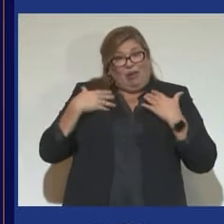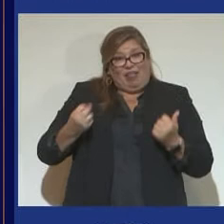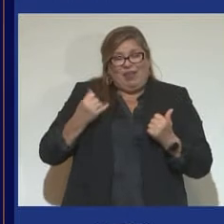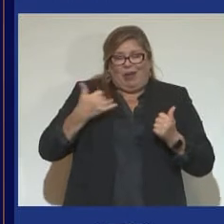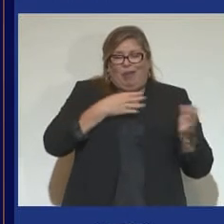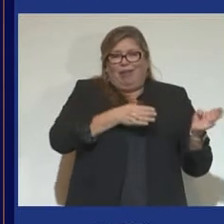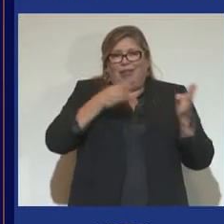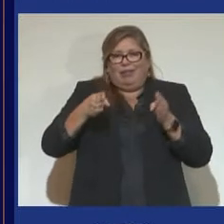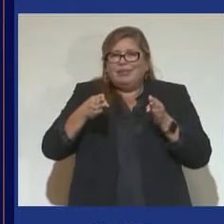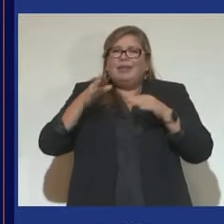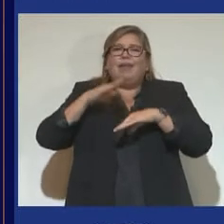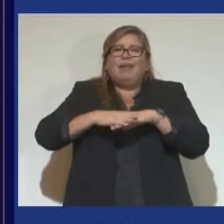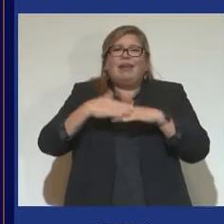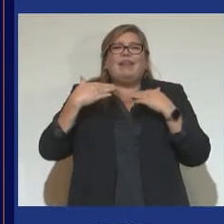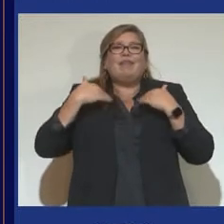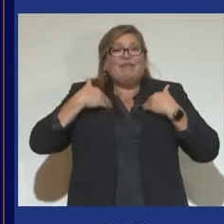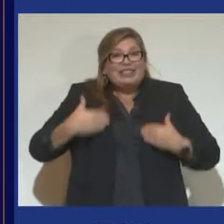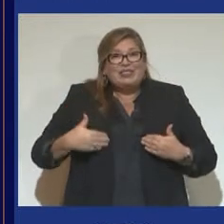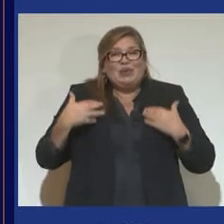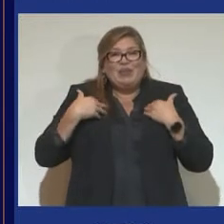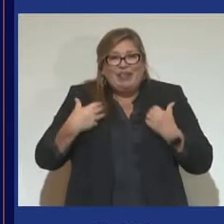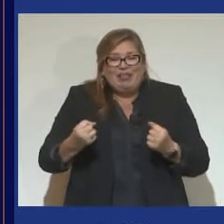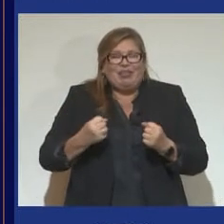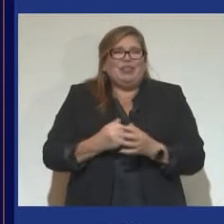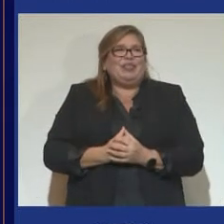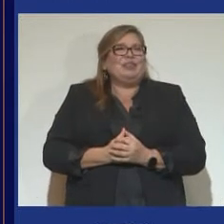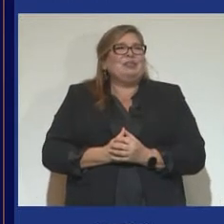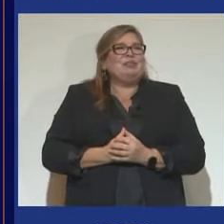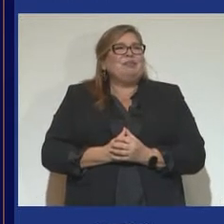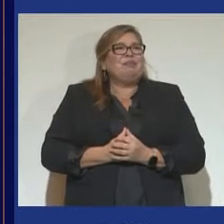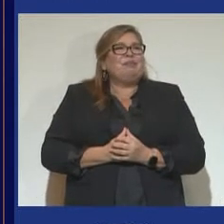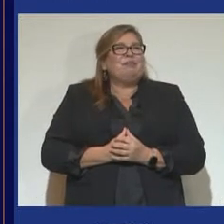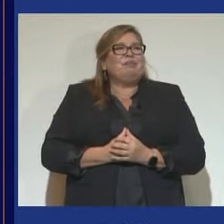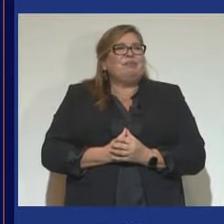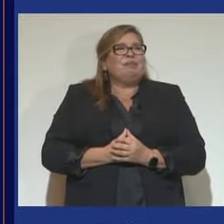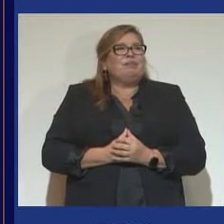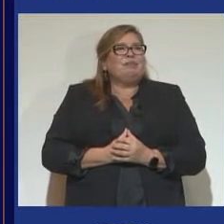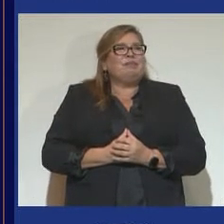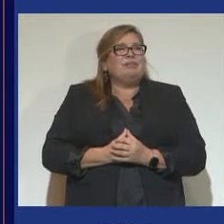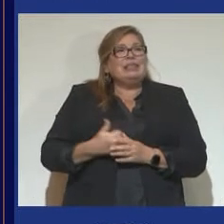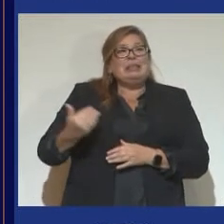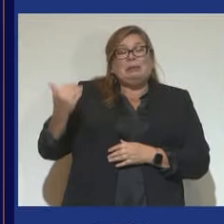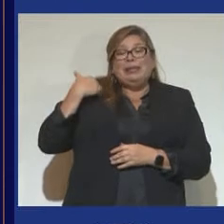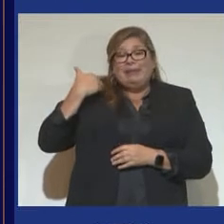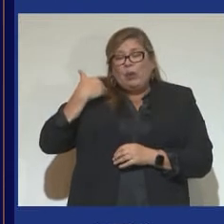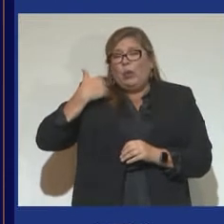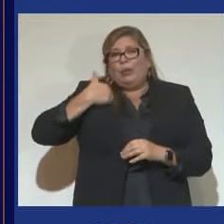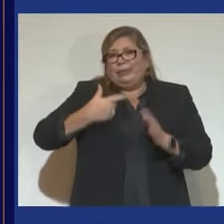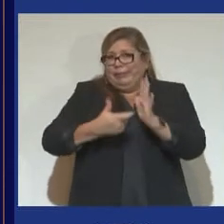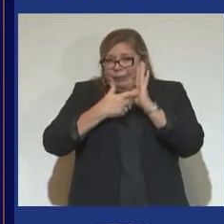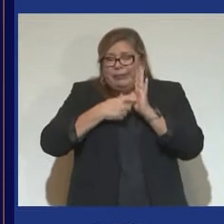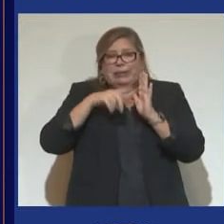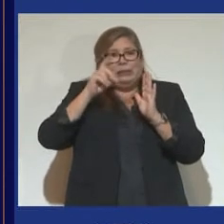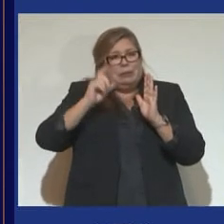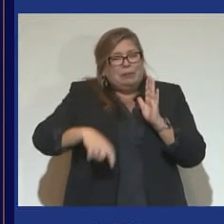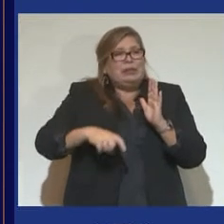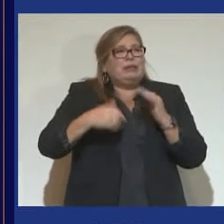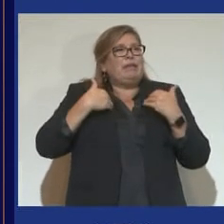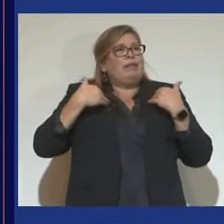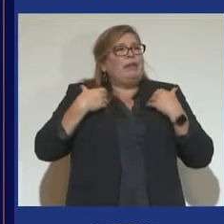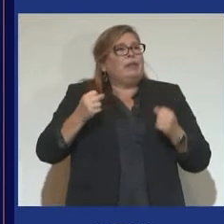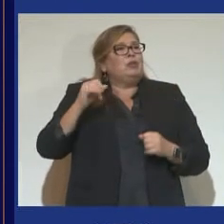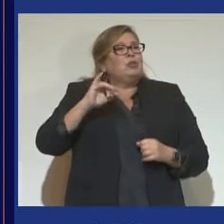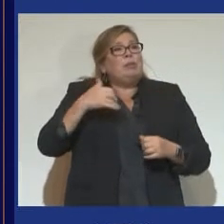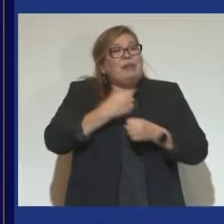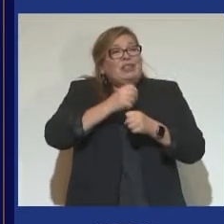mental ya que hay mucho trabajo que hemos hecho el mandato individual expander los subsidios en